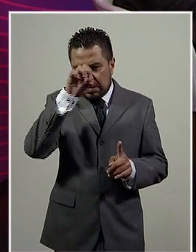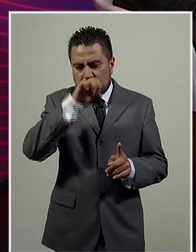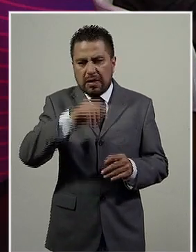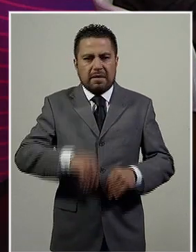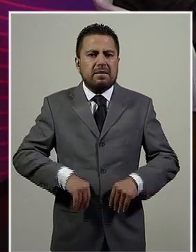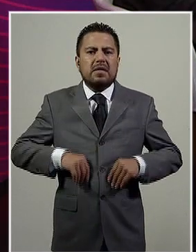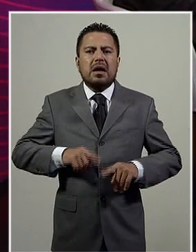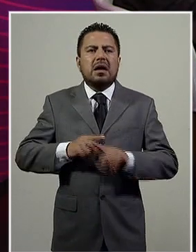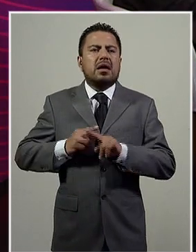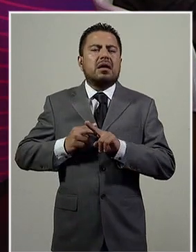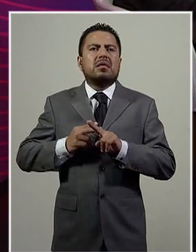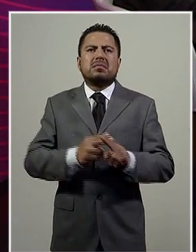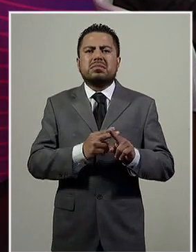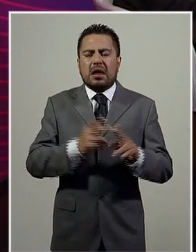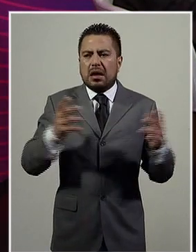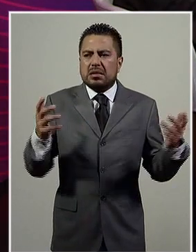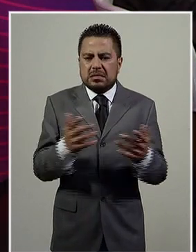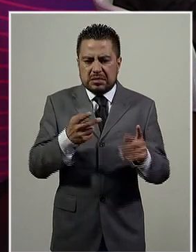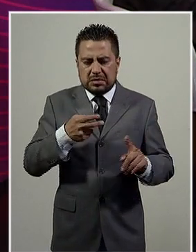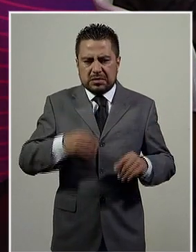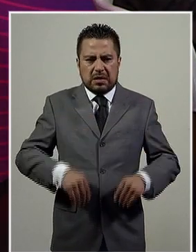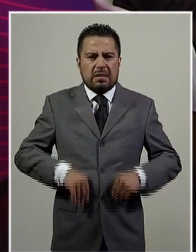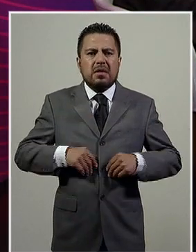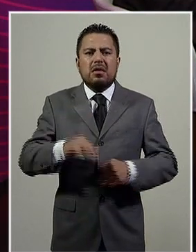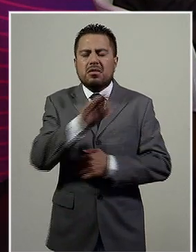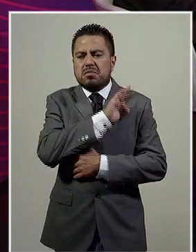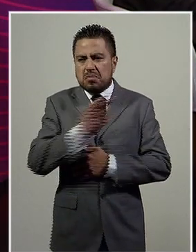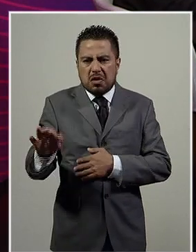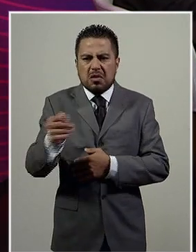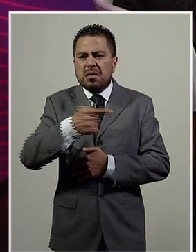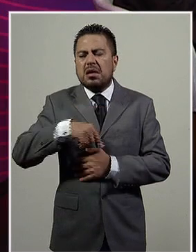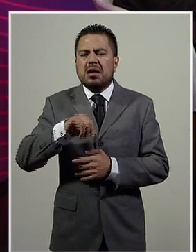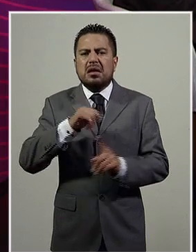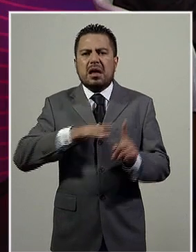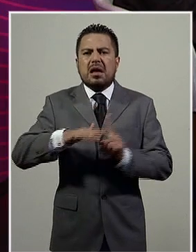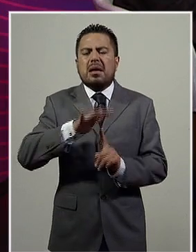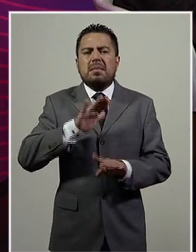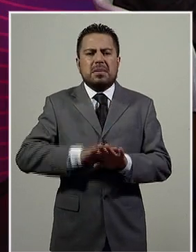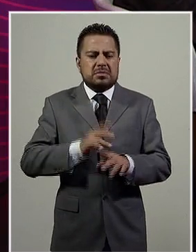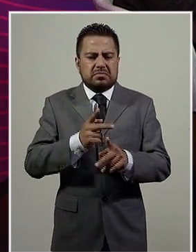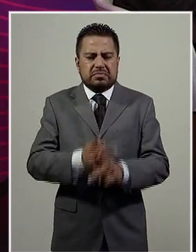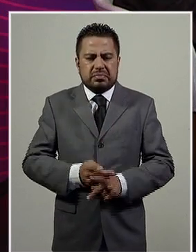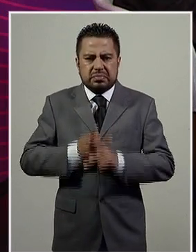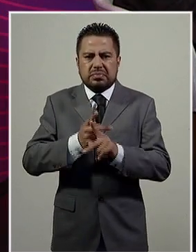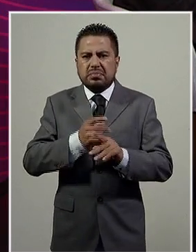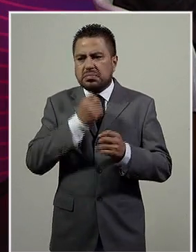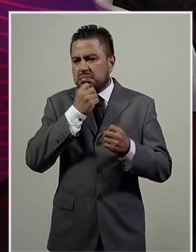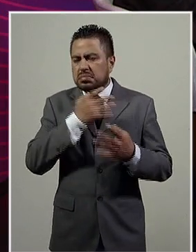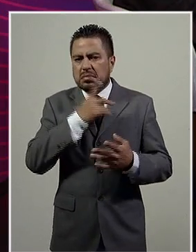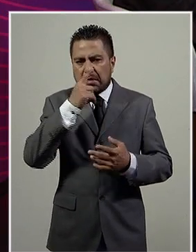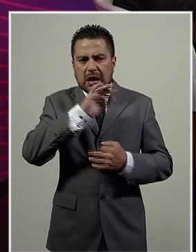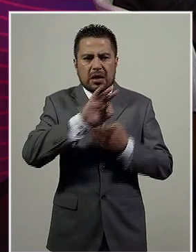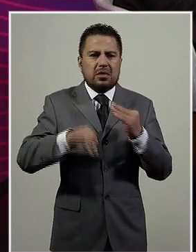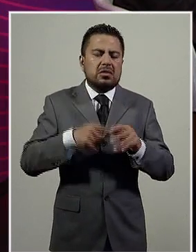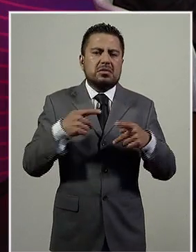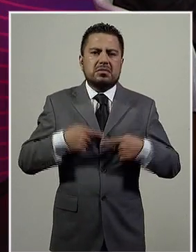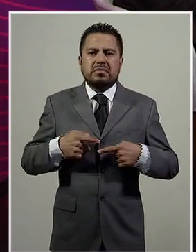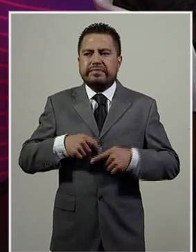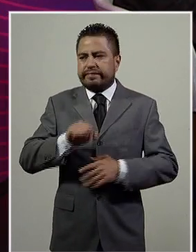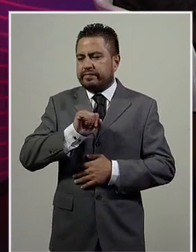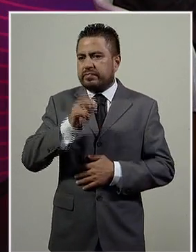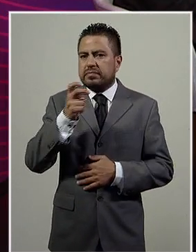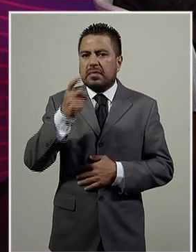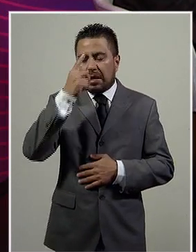esta vida, de nuestra realización en esta vida, y podemos procurar también un entorno más pacífico y más agradable para todos, ¿no? Sin duda.